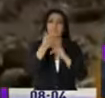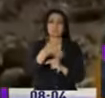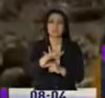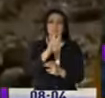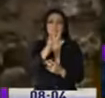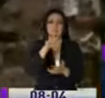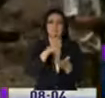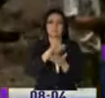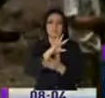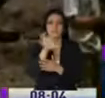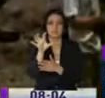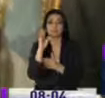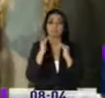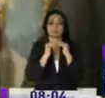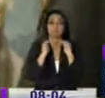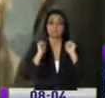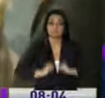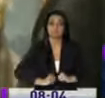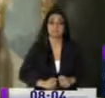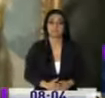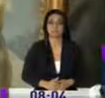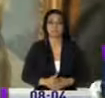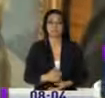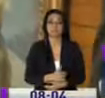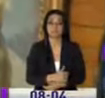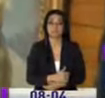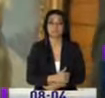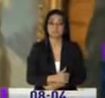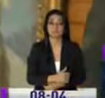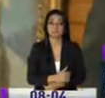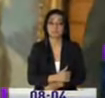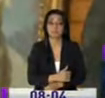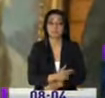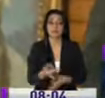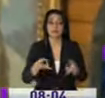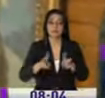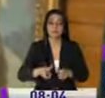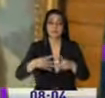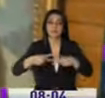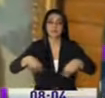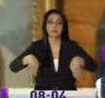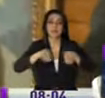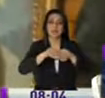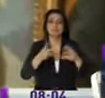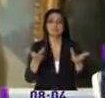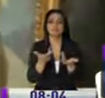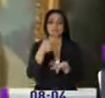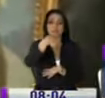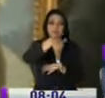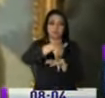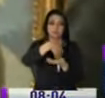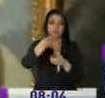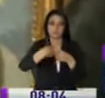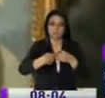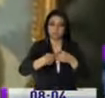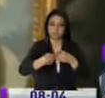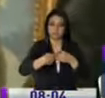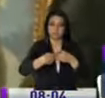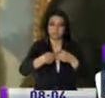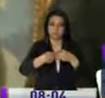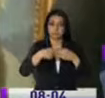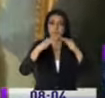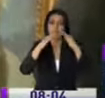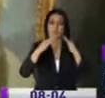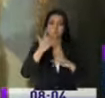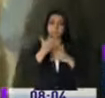3.500 casas. Se encuentran también incluidos predios en el Centro Histórico de Quito, edificaciones patrimoniales